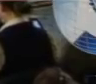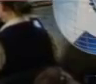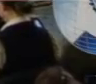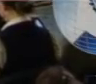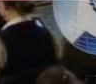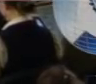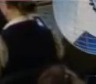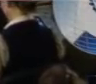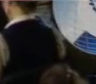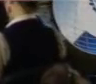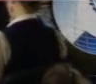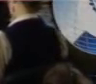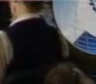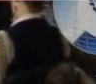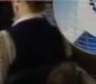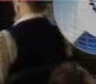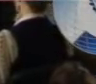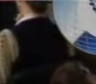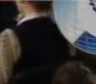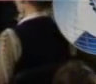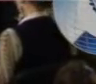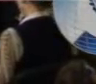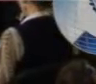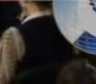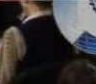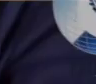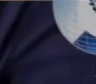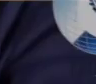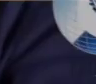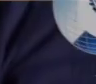todo este proyecto,